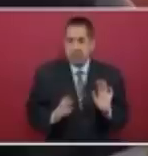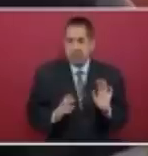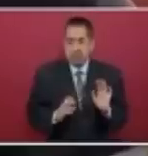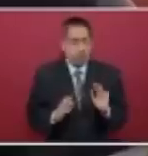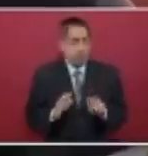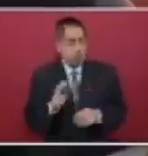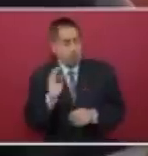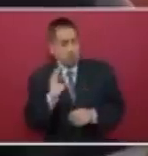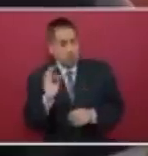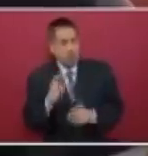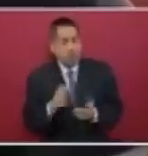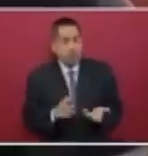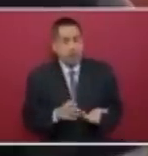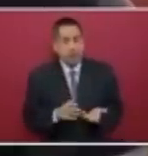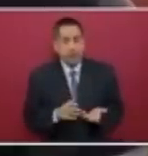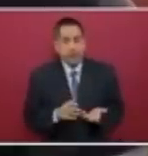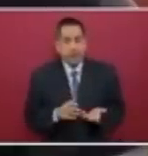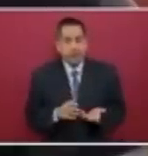dejemos